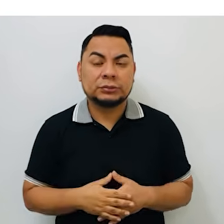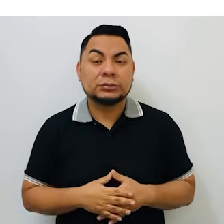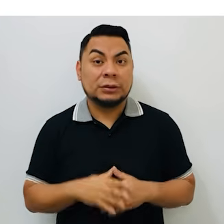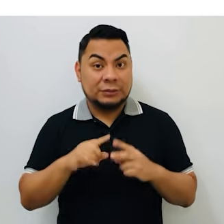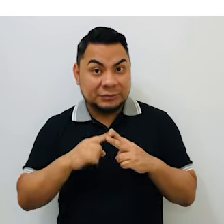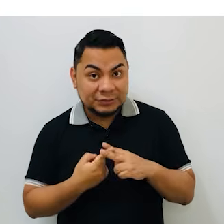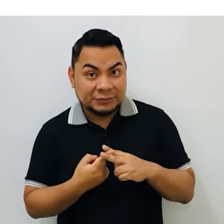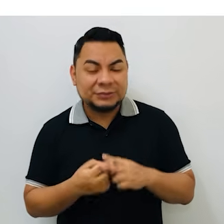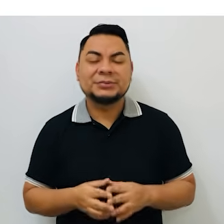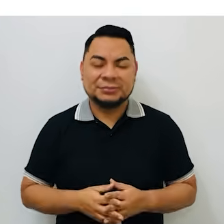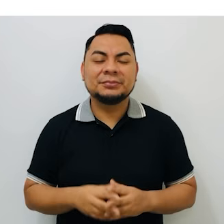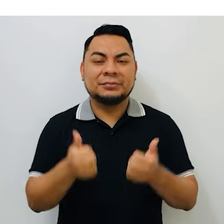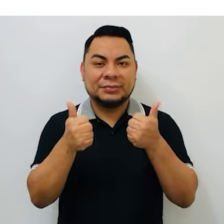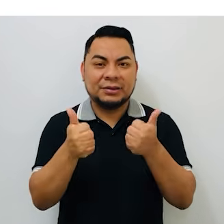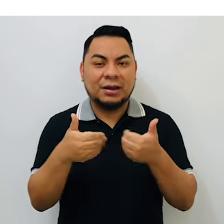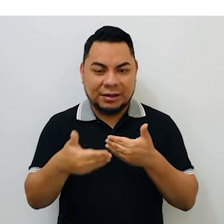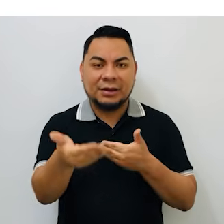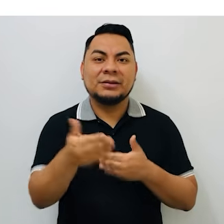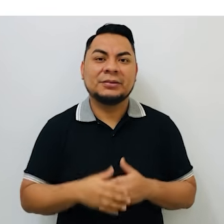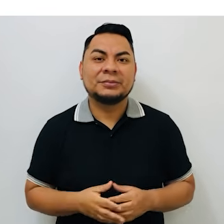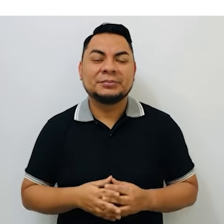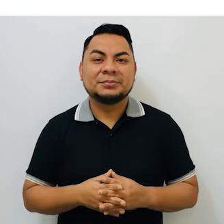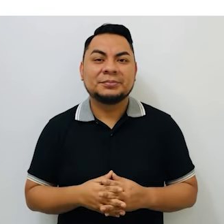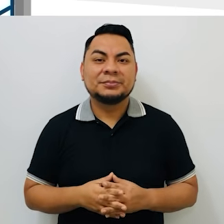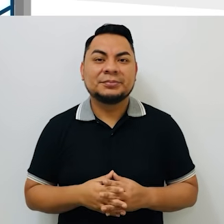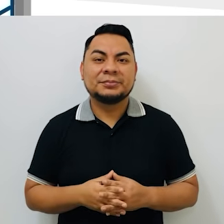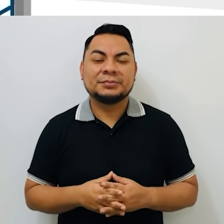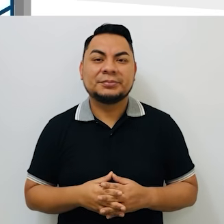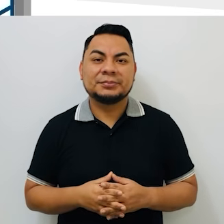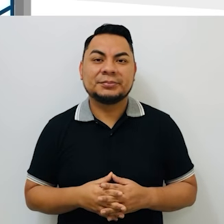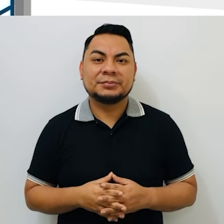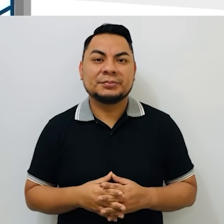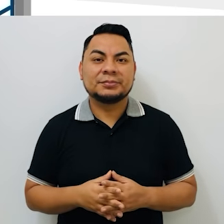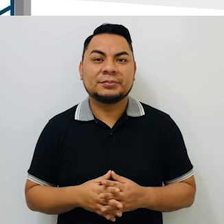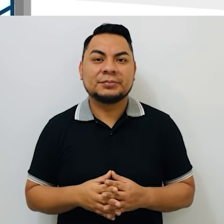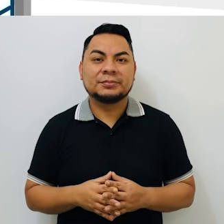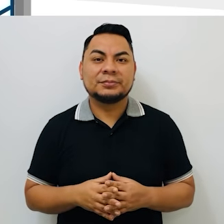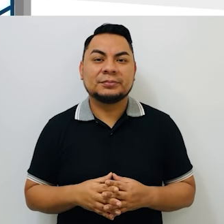cargo. ¿Empezamos? Muy bien, adelante.